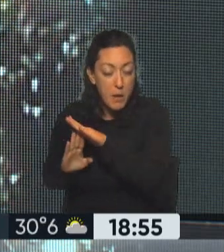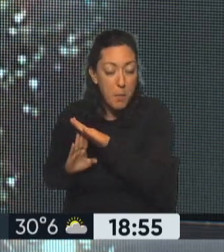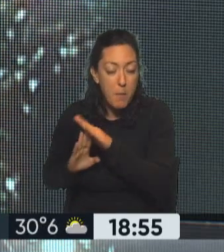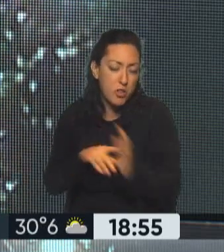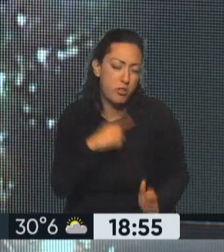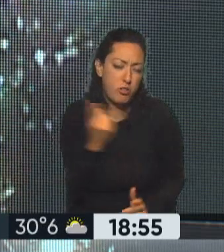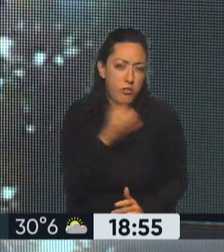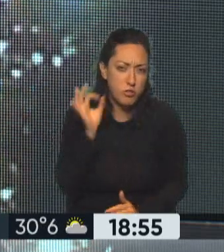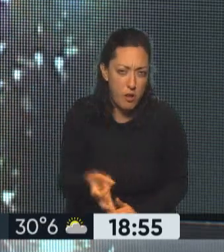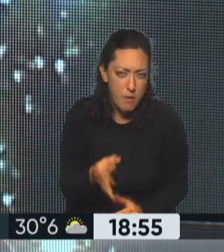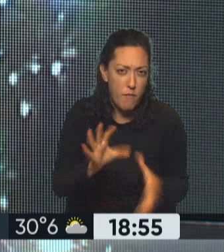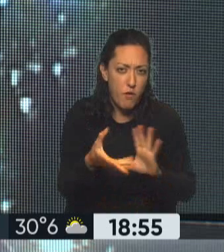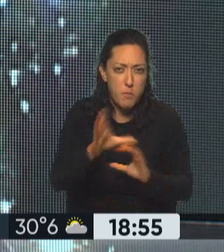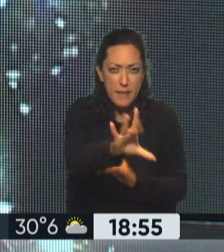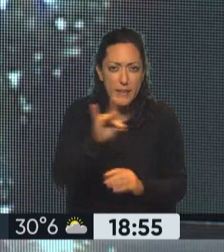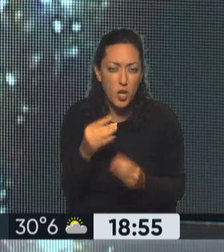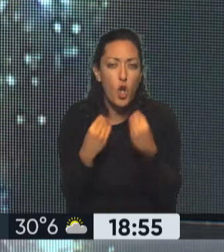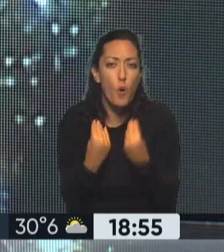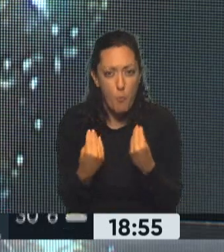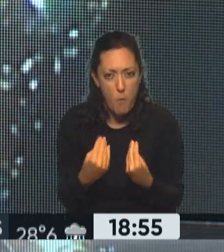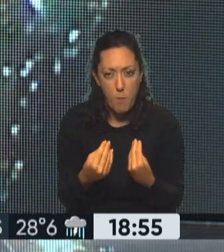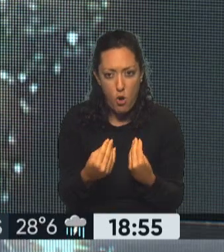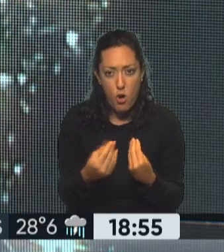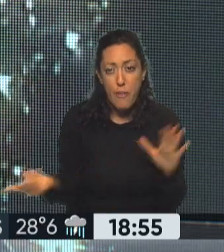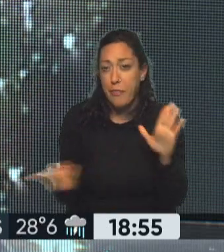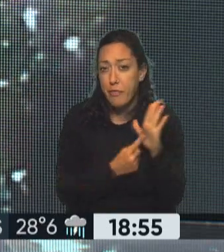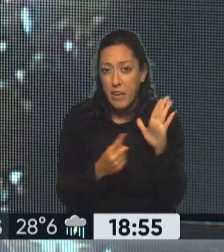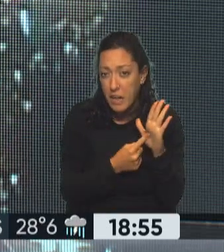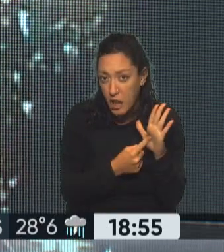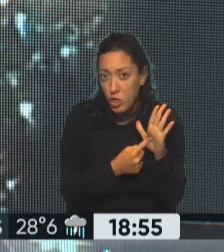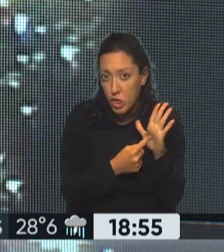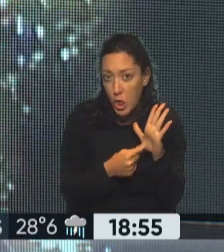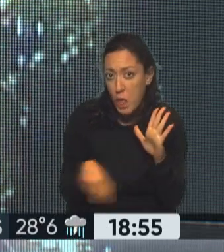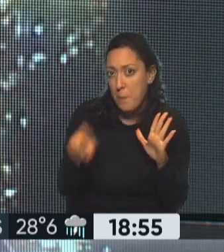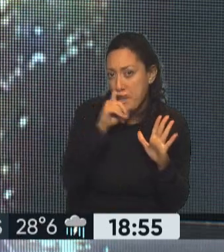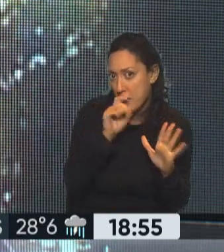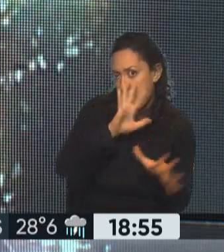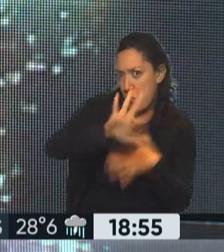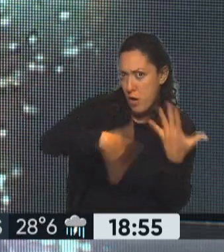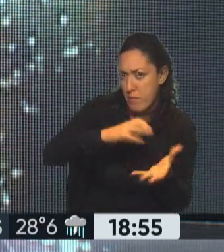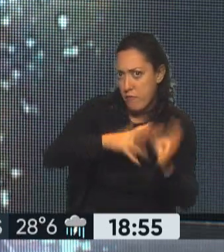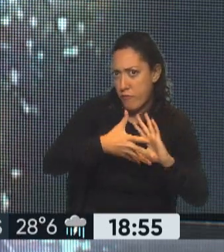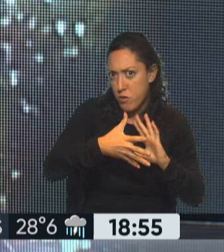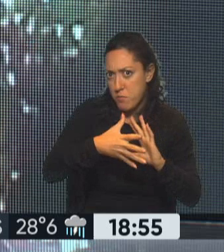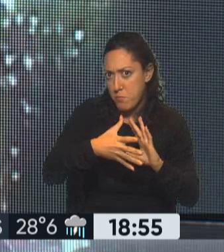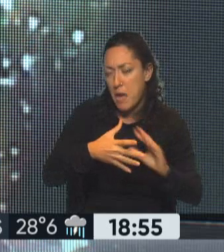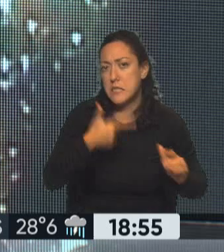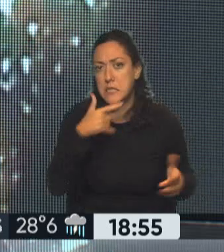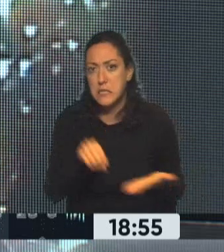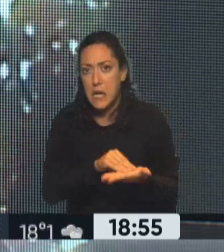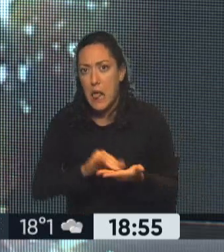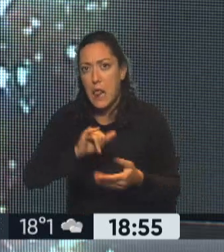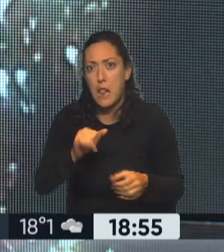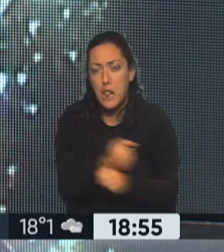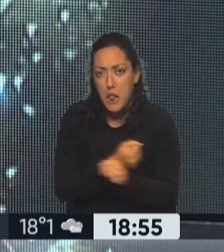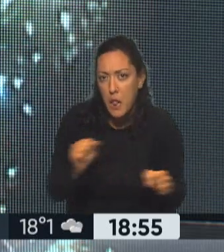Todos sabemos cómo llegó, a través de ese decreto de Macri, polémica, ratificación del Senado, etc.